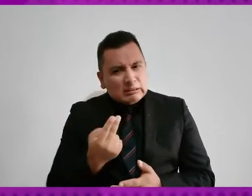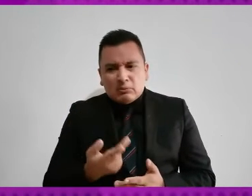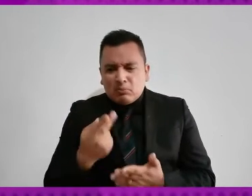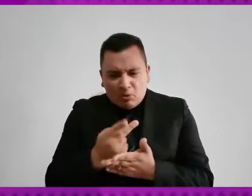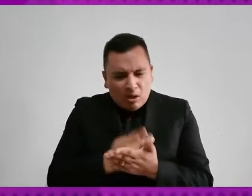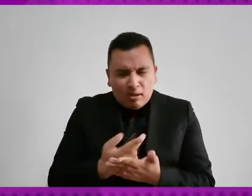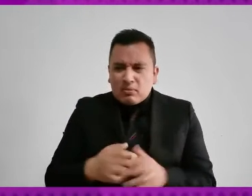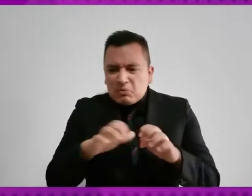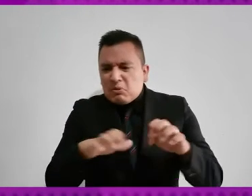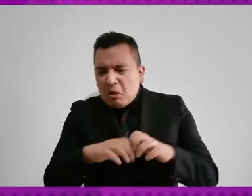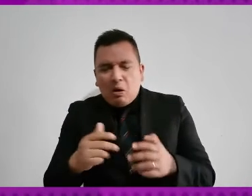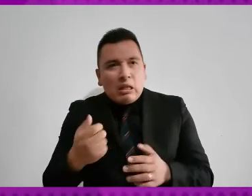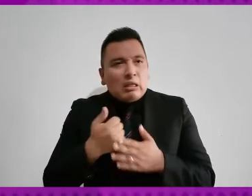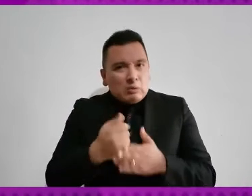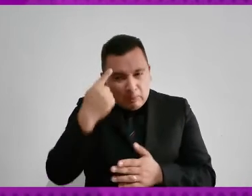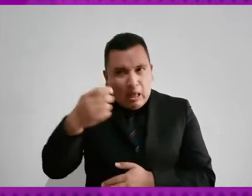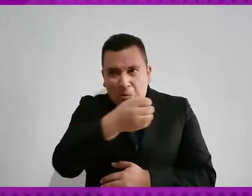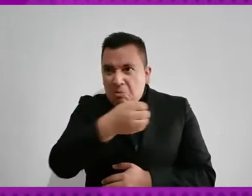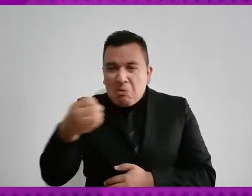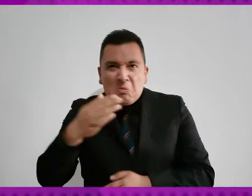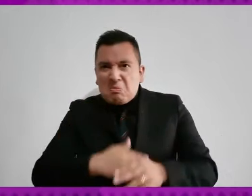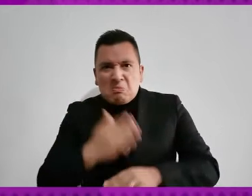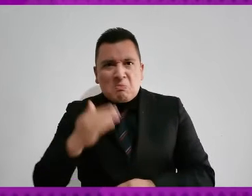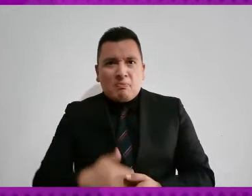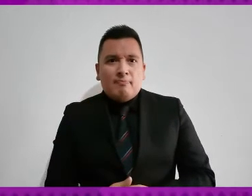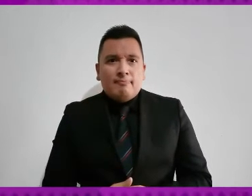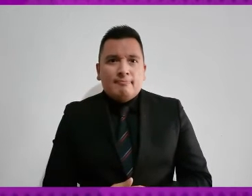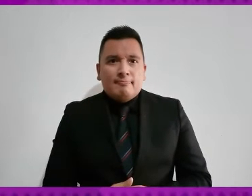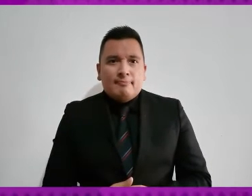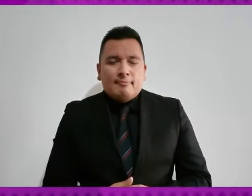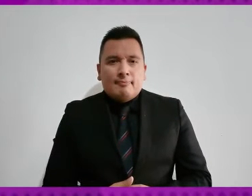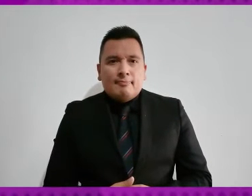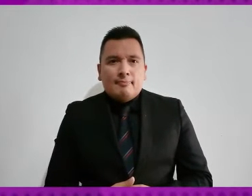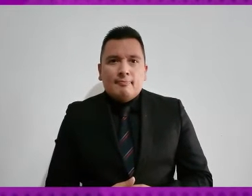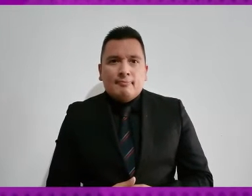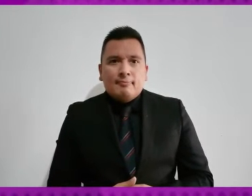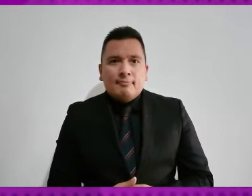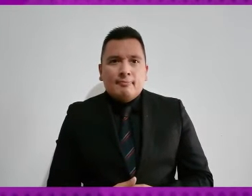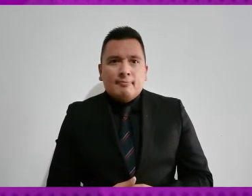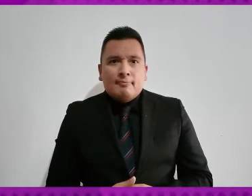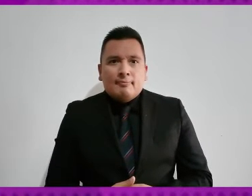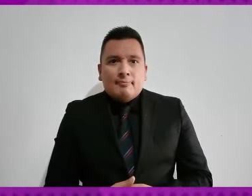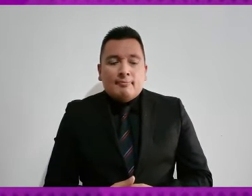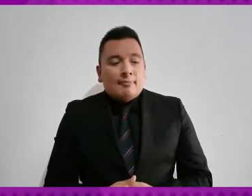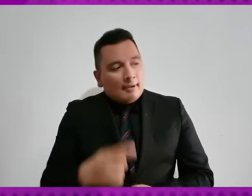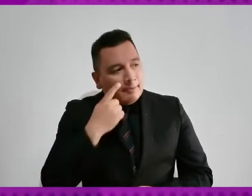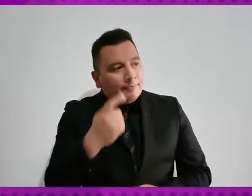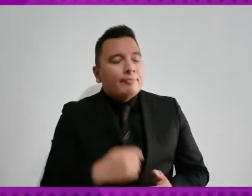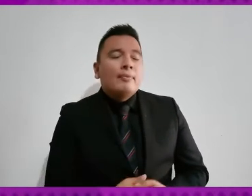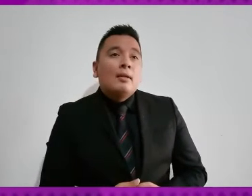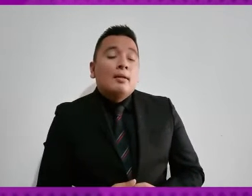informáticos en el éxito logístico y operativo que sin duda vimos el pasado 6 de junio? Mira, a